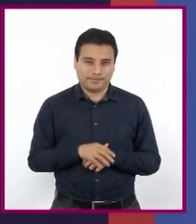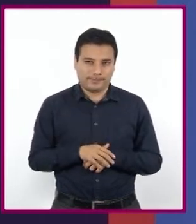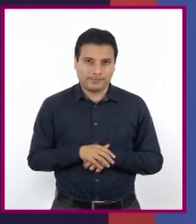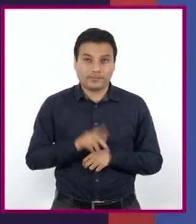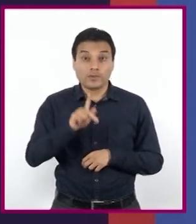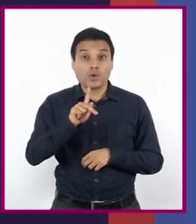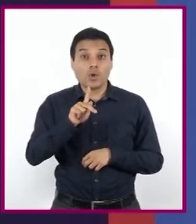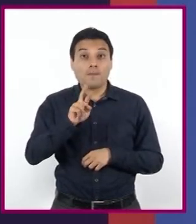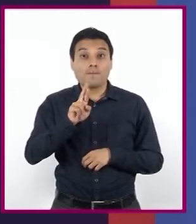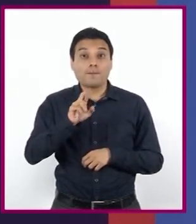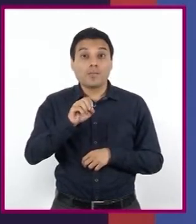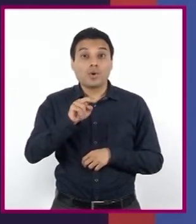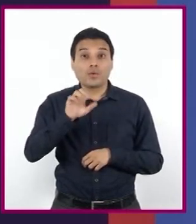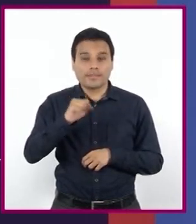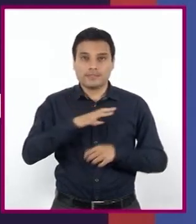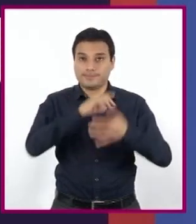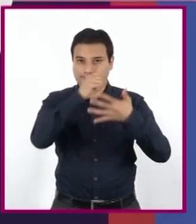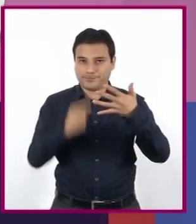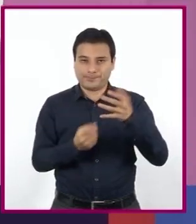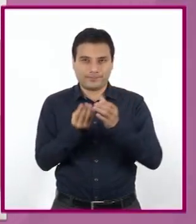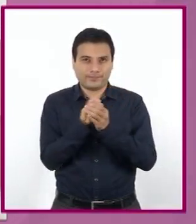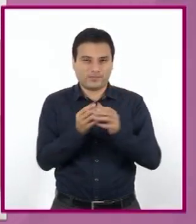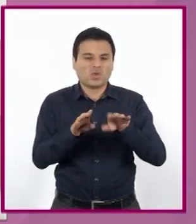se clasifican de la siguiente manera.